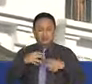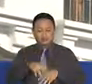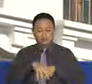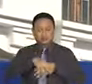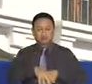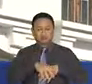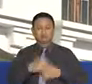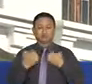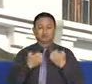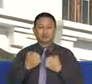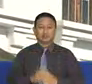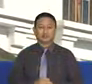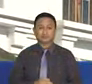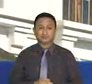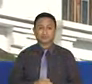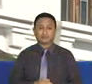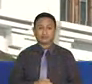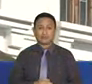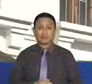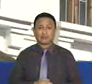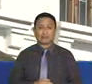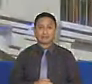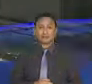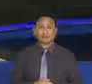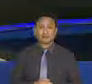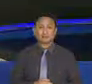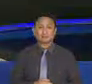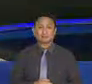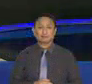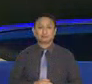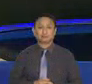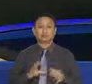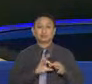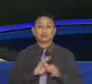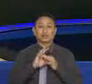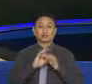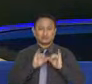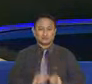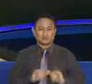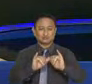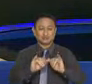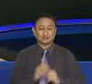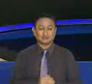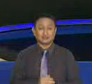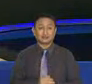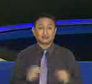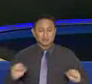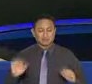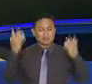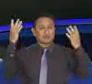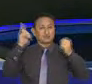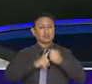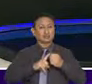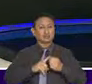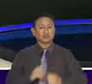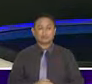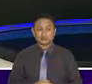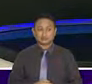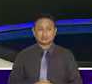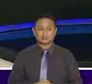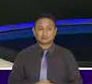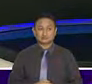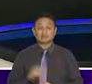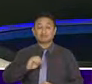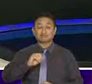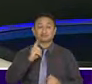emoción durante su época estudiantil Así que con esta información compañeros regresamos estudios sin antes decirles que viva quito que